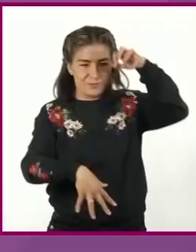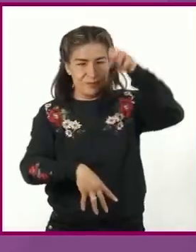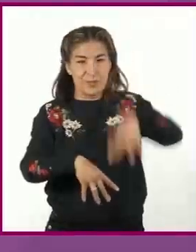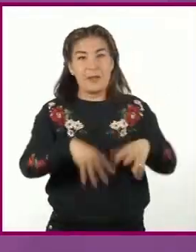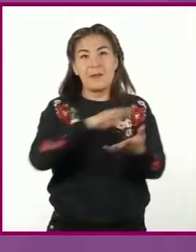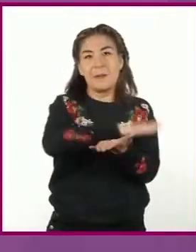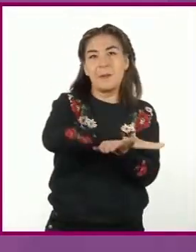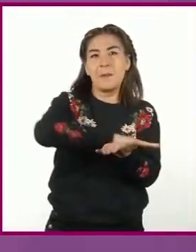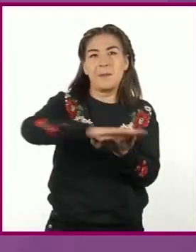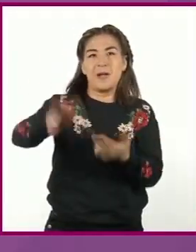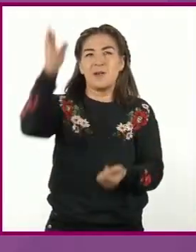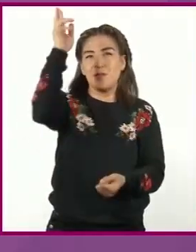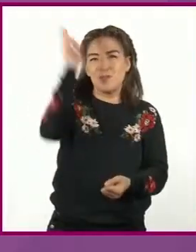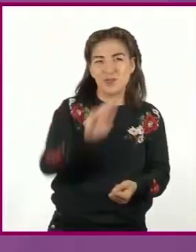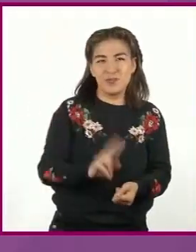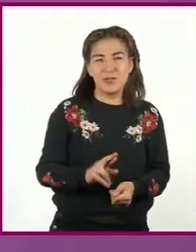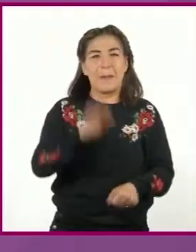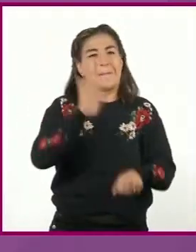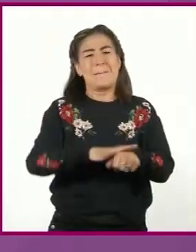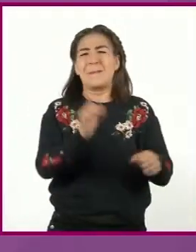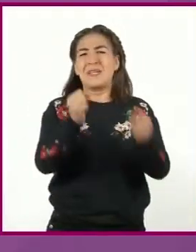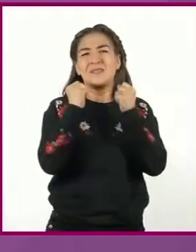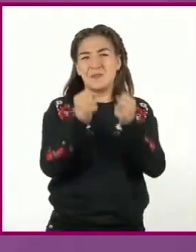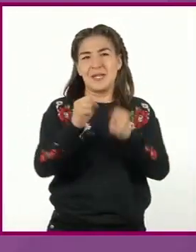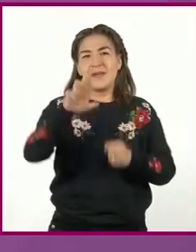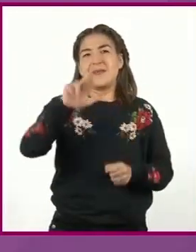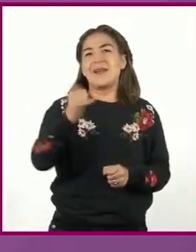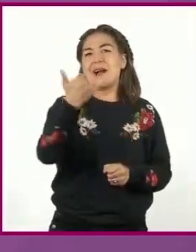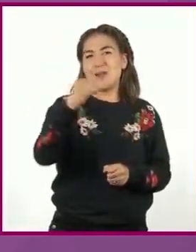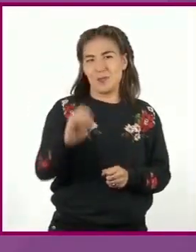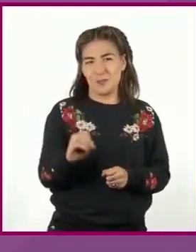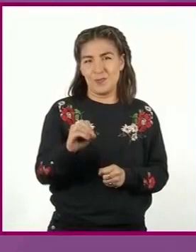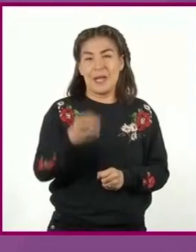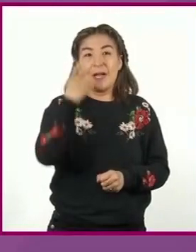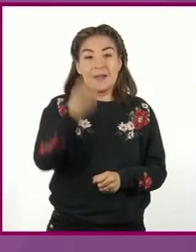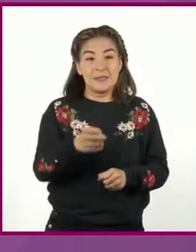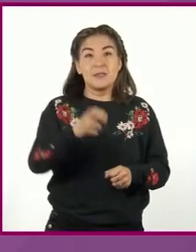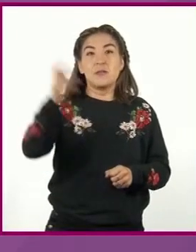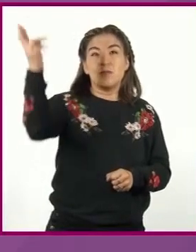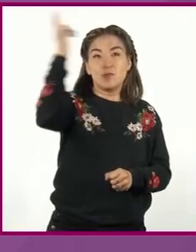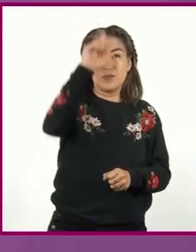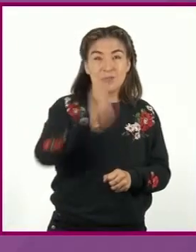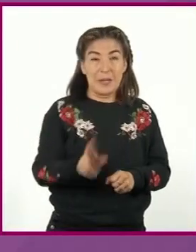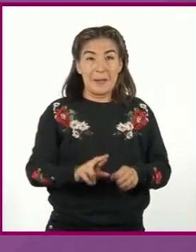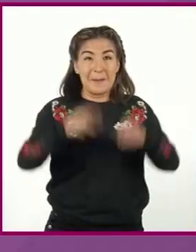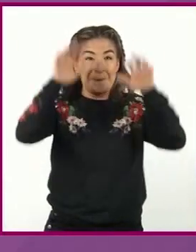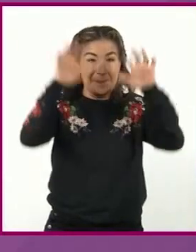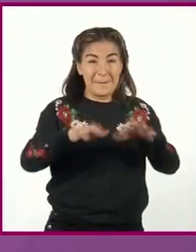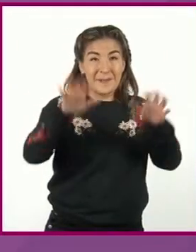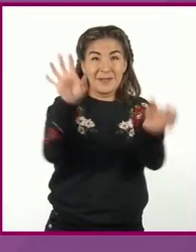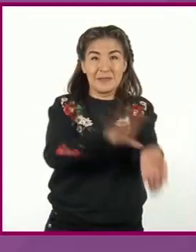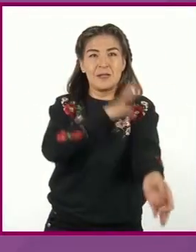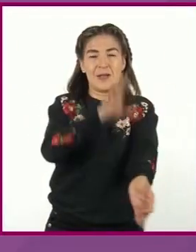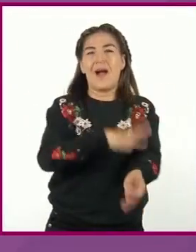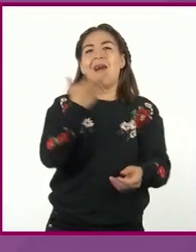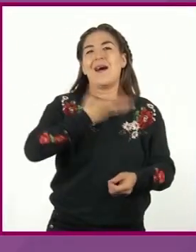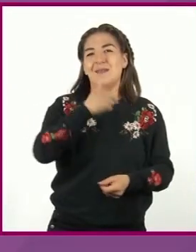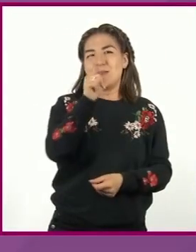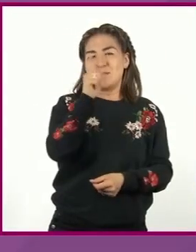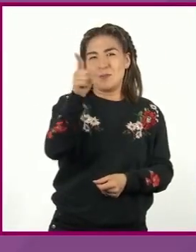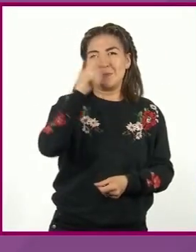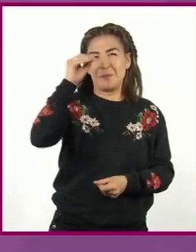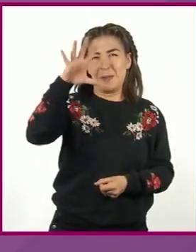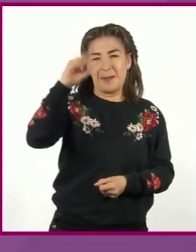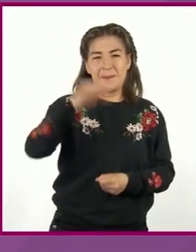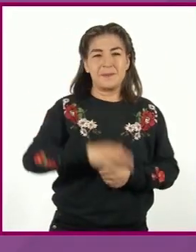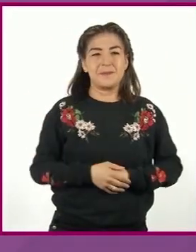través de una descarga eléctrica muy intensa llamada rayo y que al paso de la corriente eléctrica emite luz. La